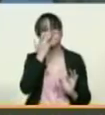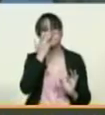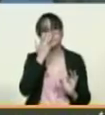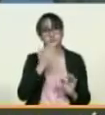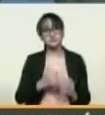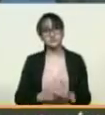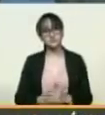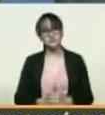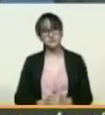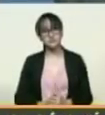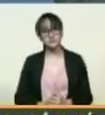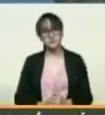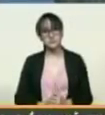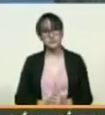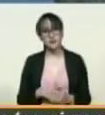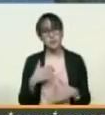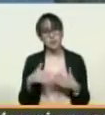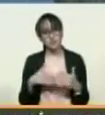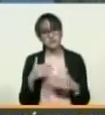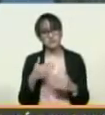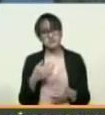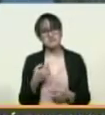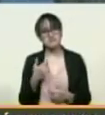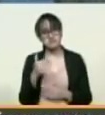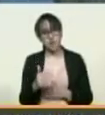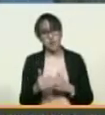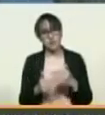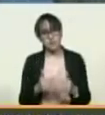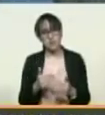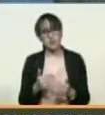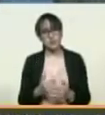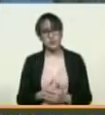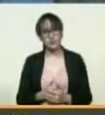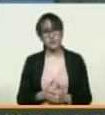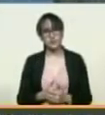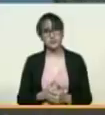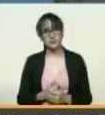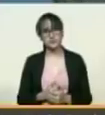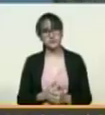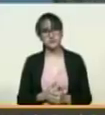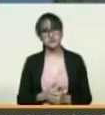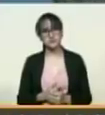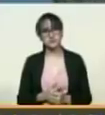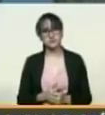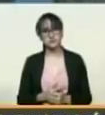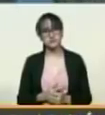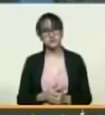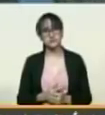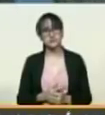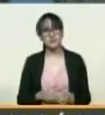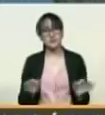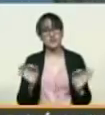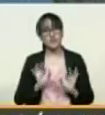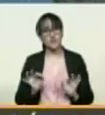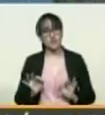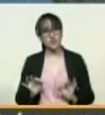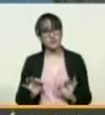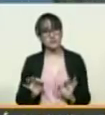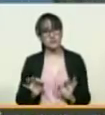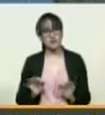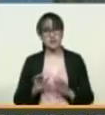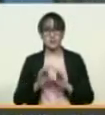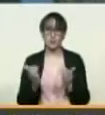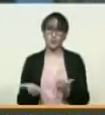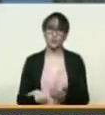¿no? Un proceso en construcción a contracorriente, a contrapelo de el modelo que impera en el